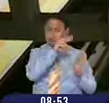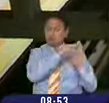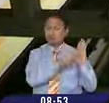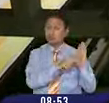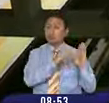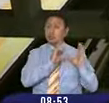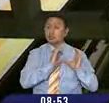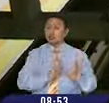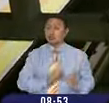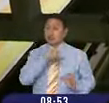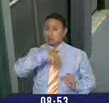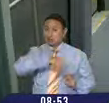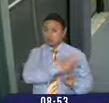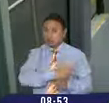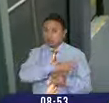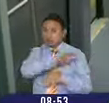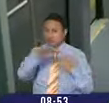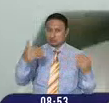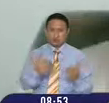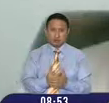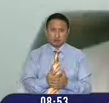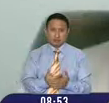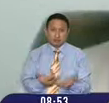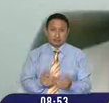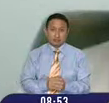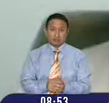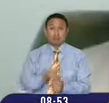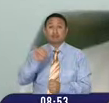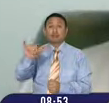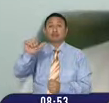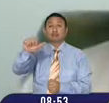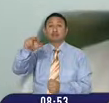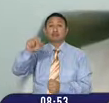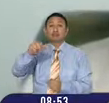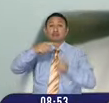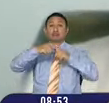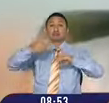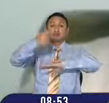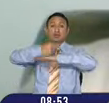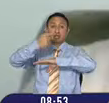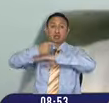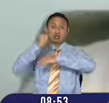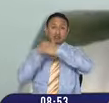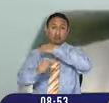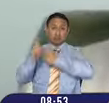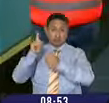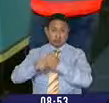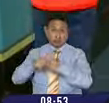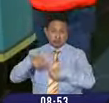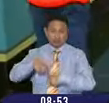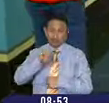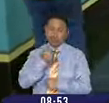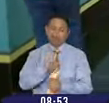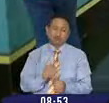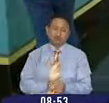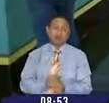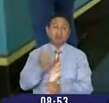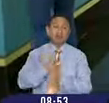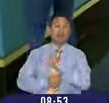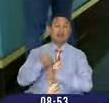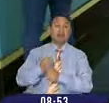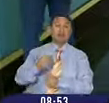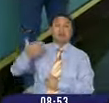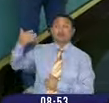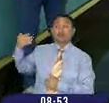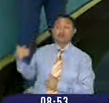de comportamiento y cuidar las instalaciones? Edison Yanes, exgerente del Metro de Quito, explica que no, que hace unos años se